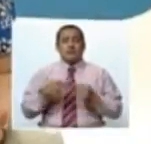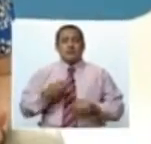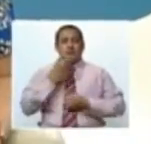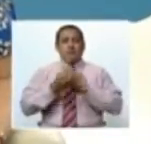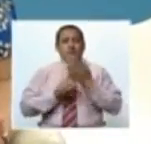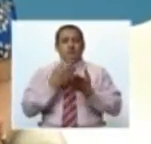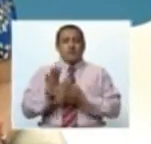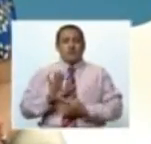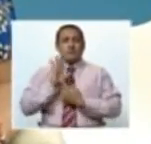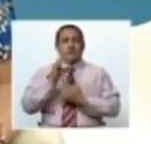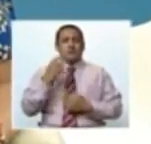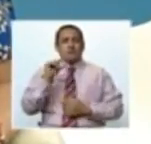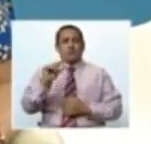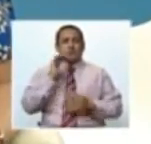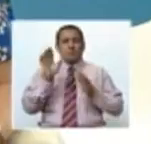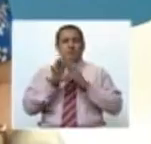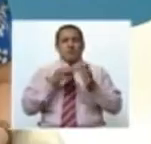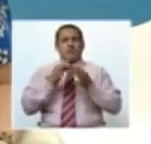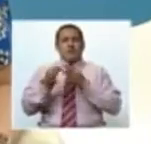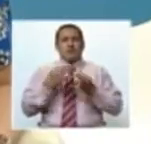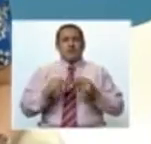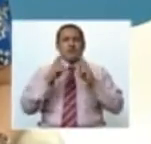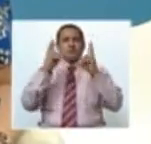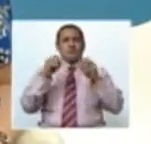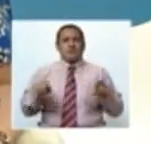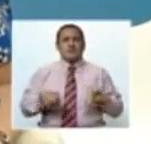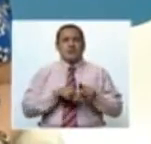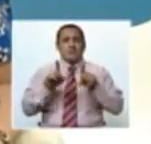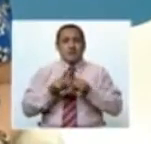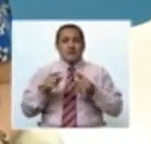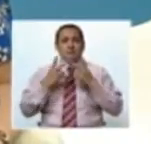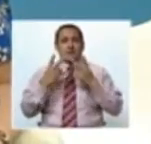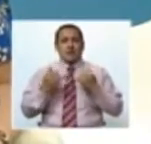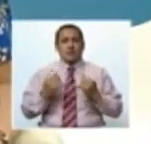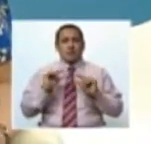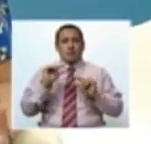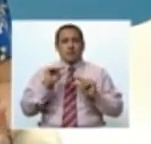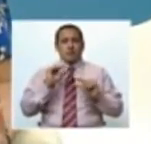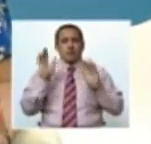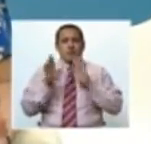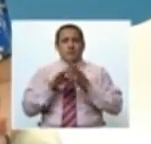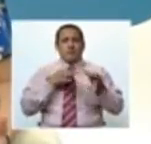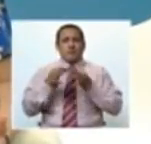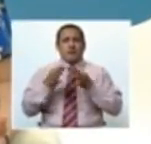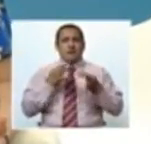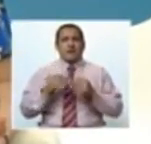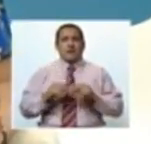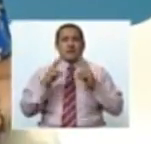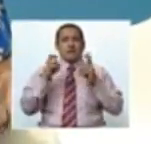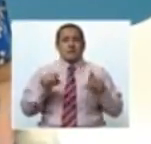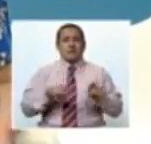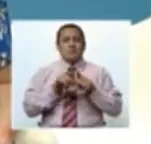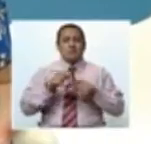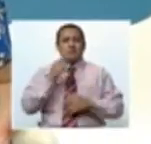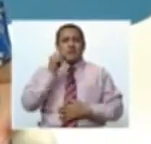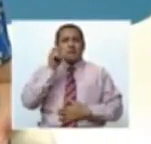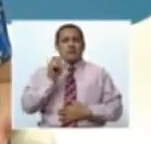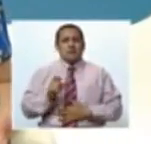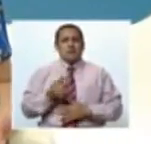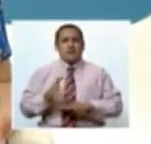Bueno, y este es el informe que nos pone siempre un poco en contexto los temas y un poco también este es el caso, ¿no?, de